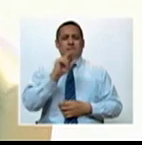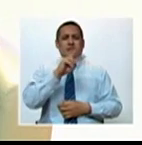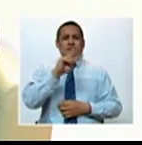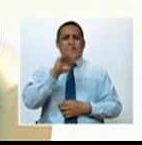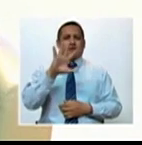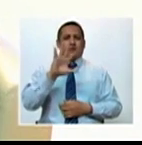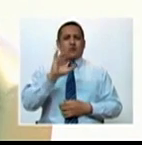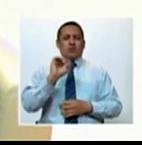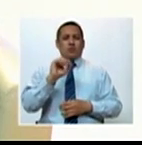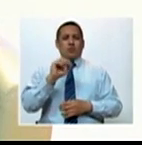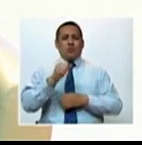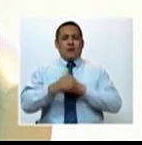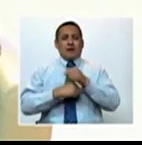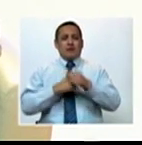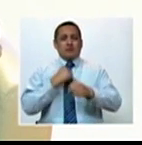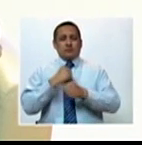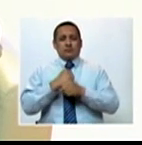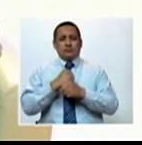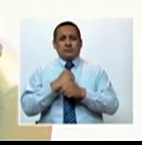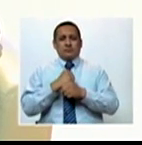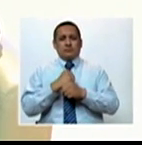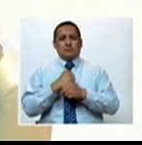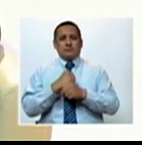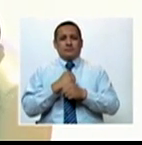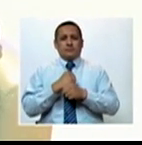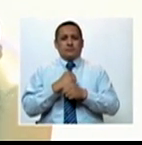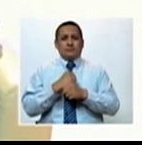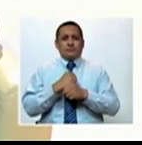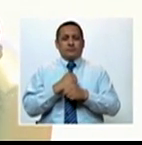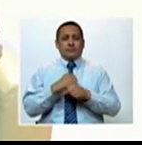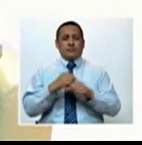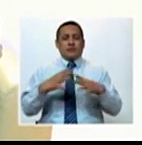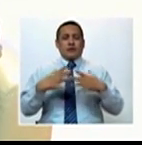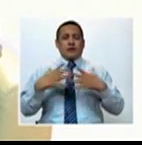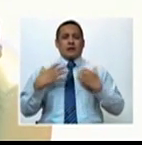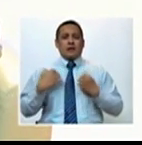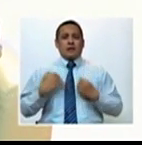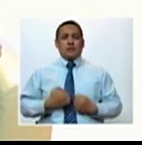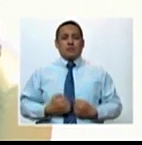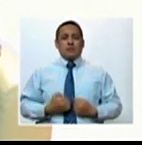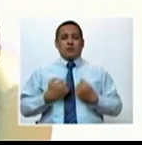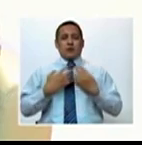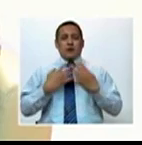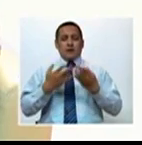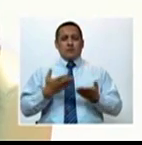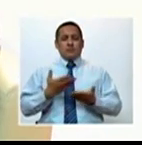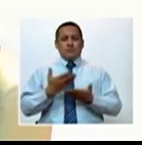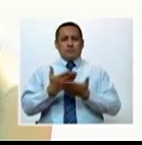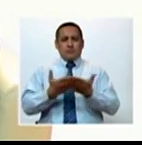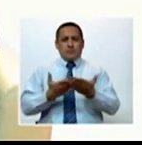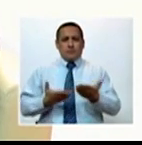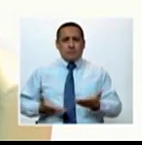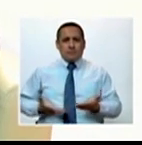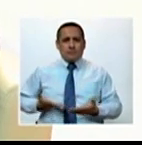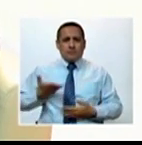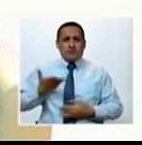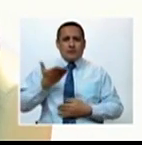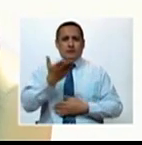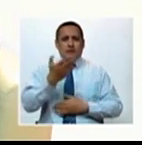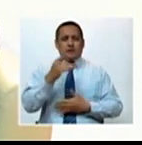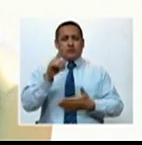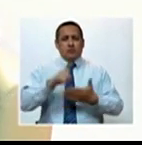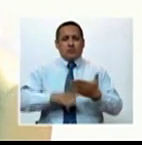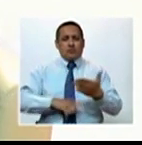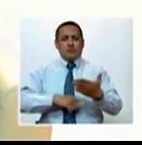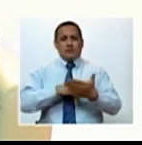El abogado interpone el recurso de nulidad a la Suprema.